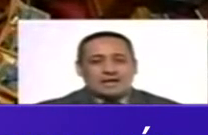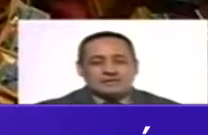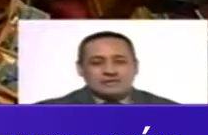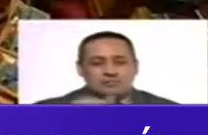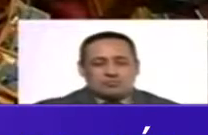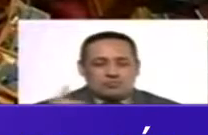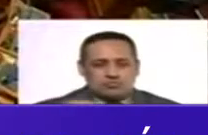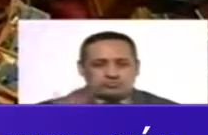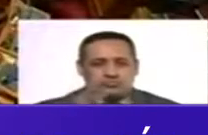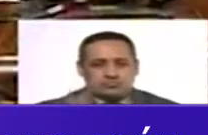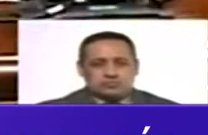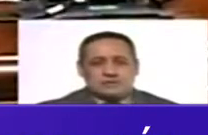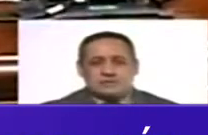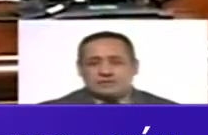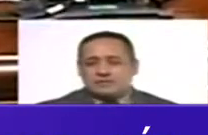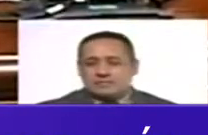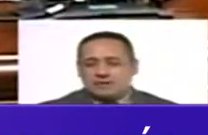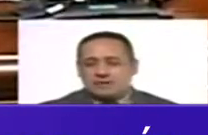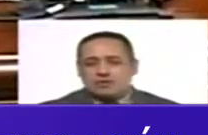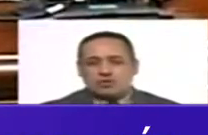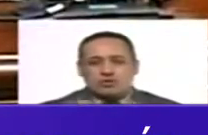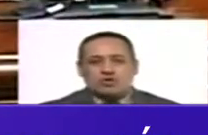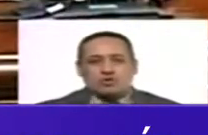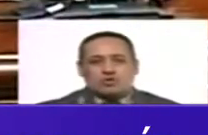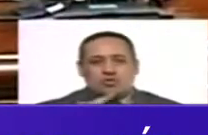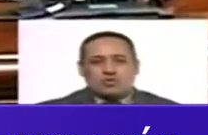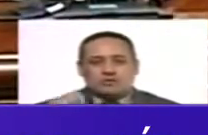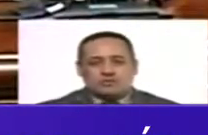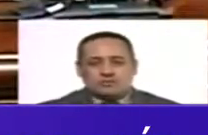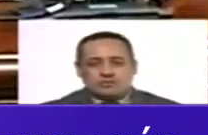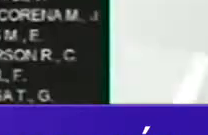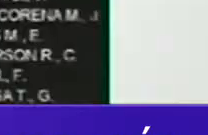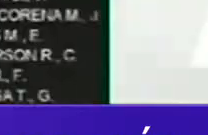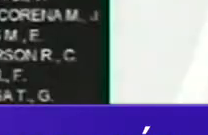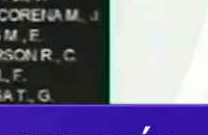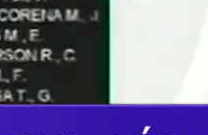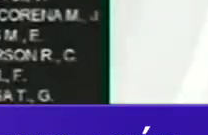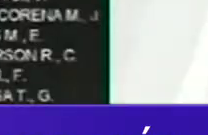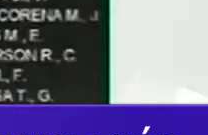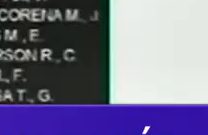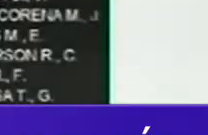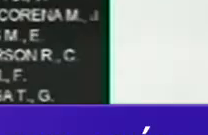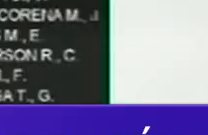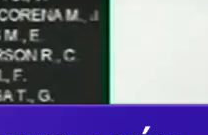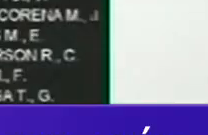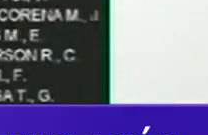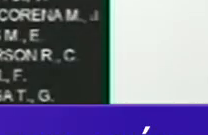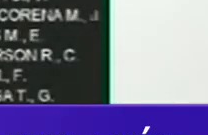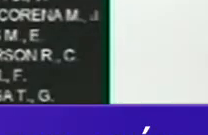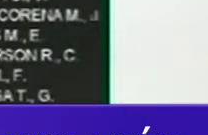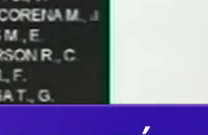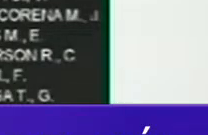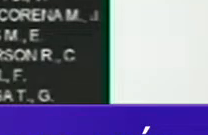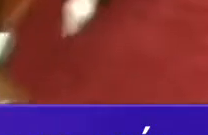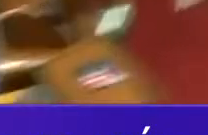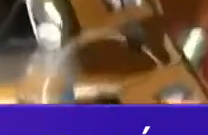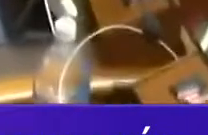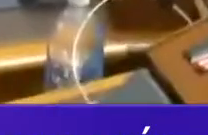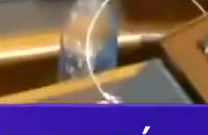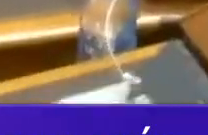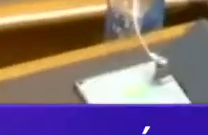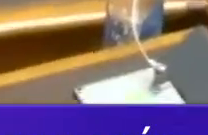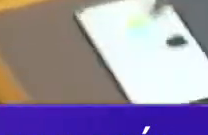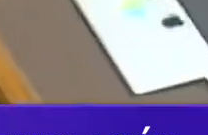se produjo de manera pública el informe de la comisión de ética fue aprobado por 99 votos a favor Cero en contra